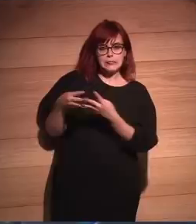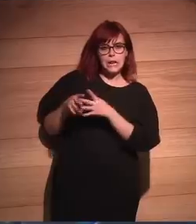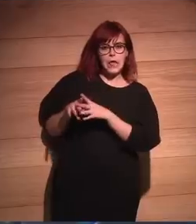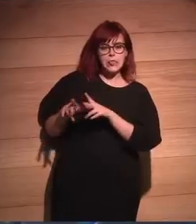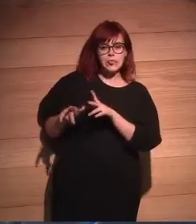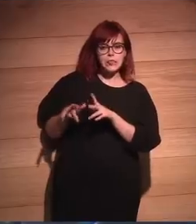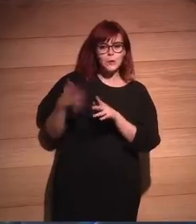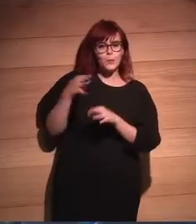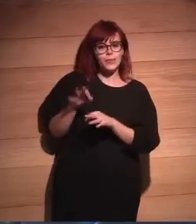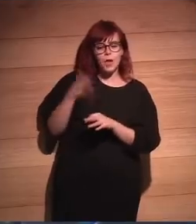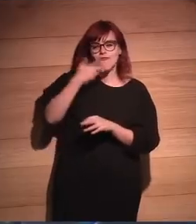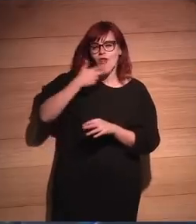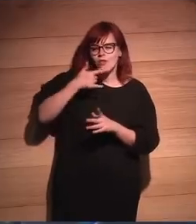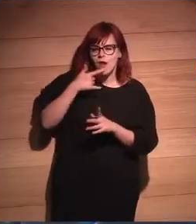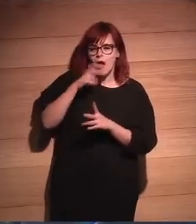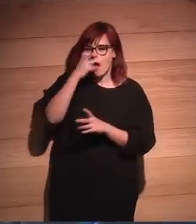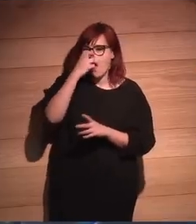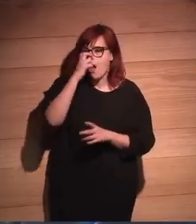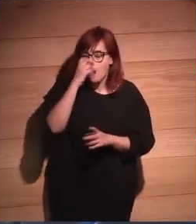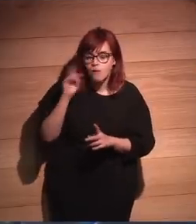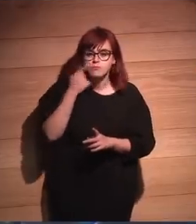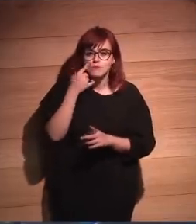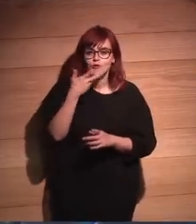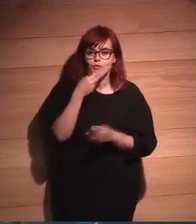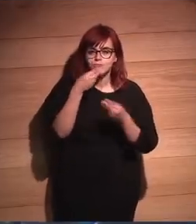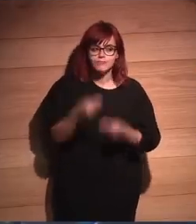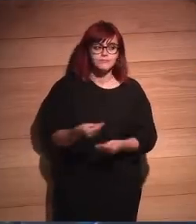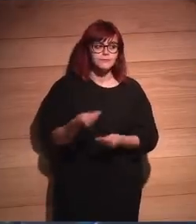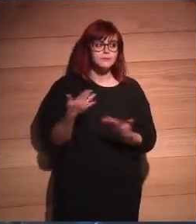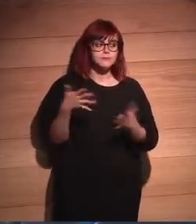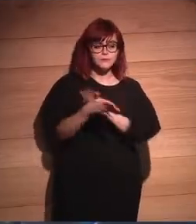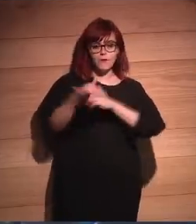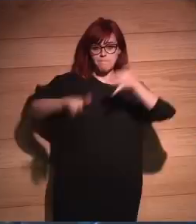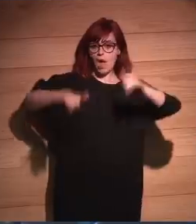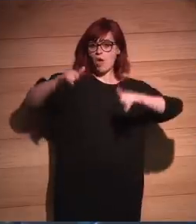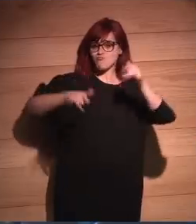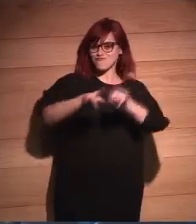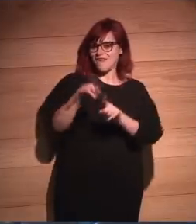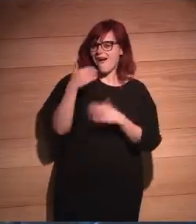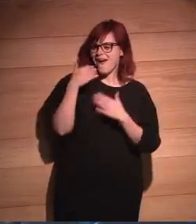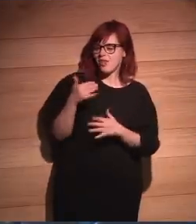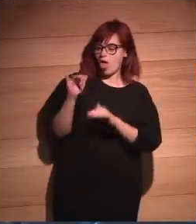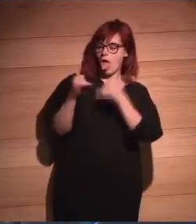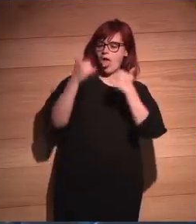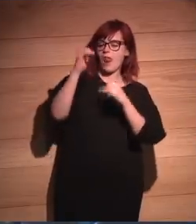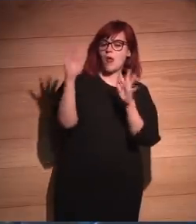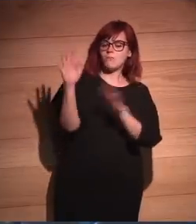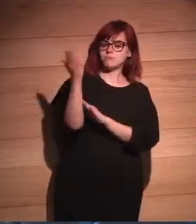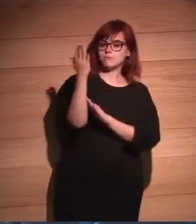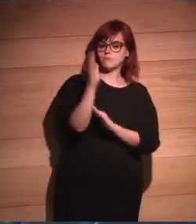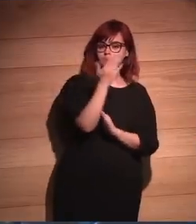podemos rastrear cuáles son las preferencias de la gente. Y por tanto manipular, en función de lo que nos vamos